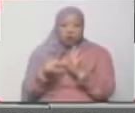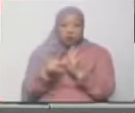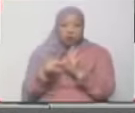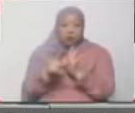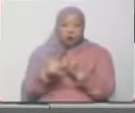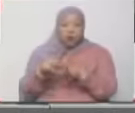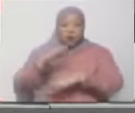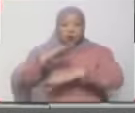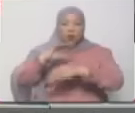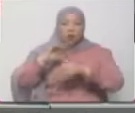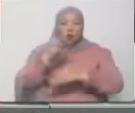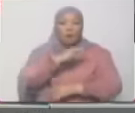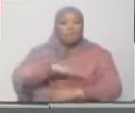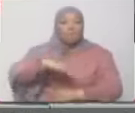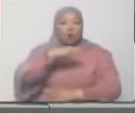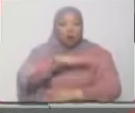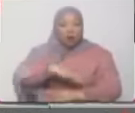Moral y cívica la llamaban.